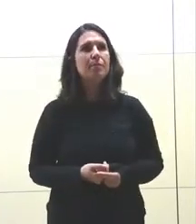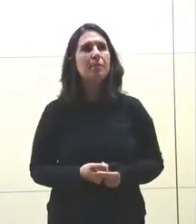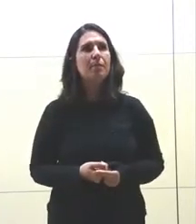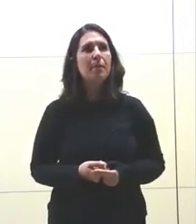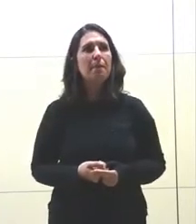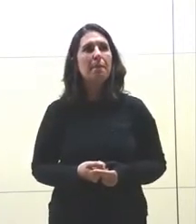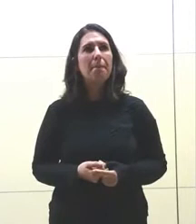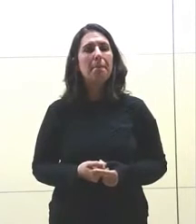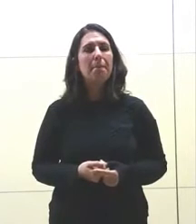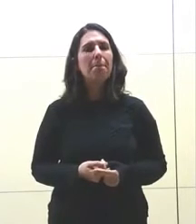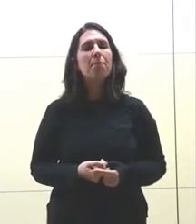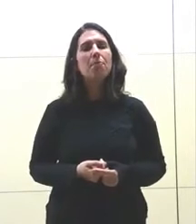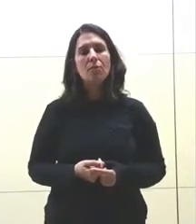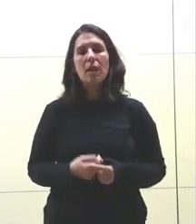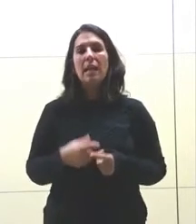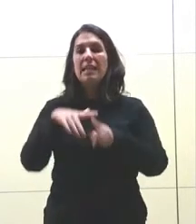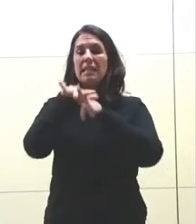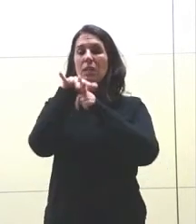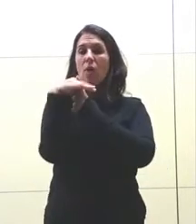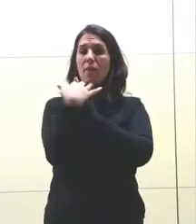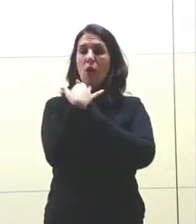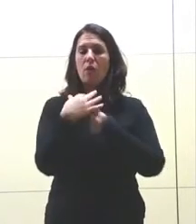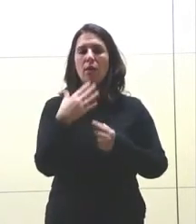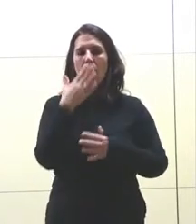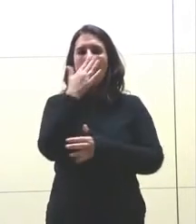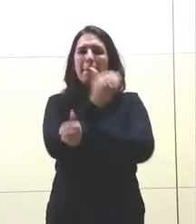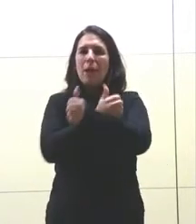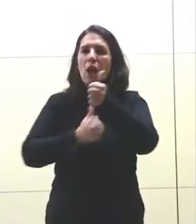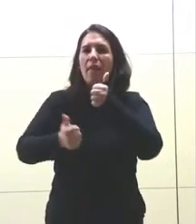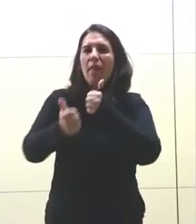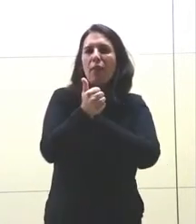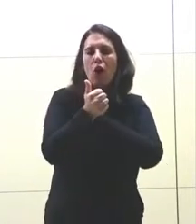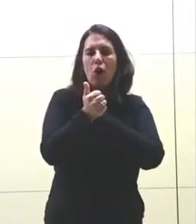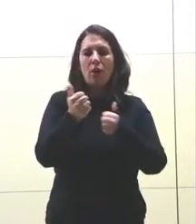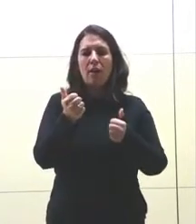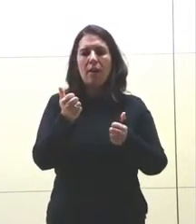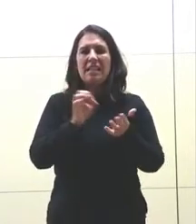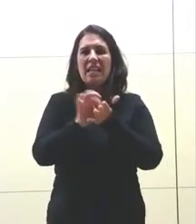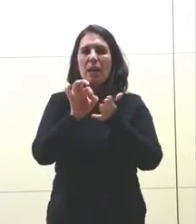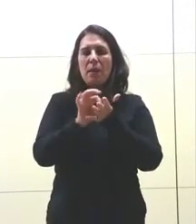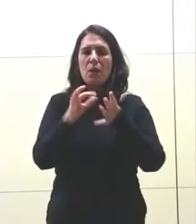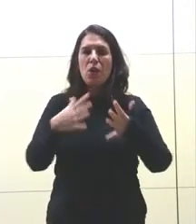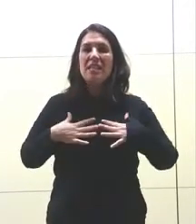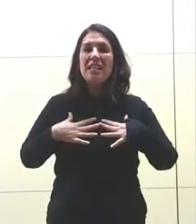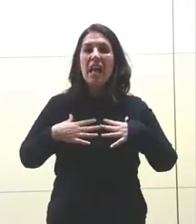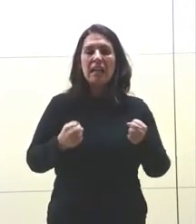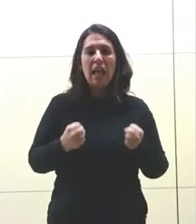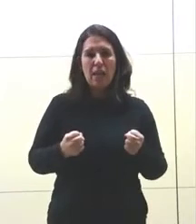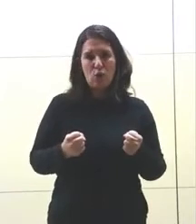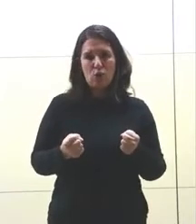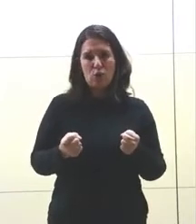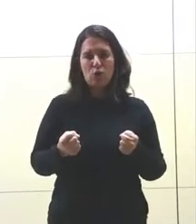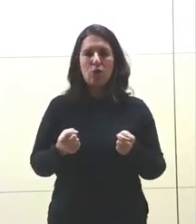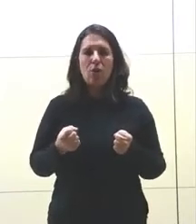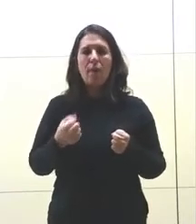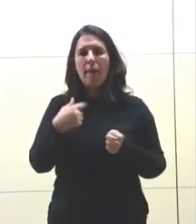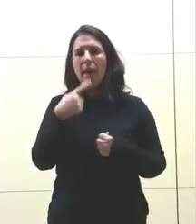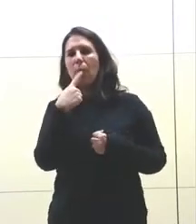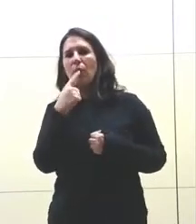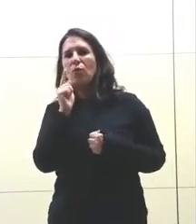Luego, hay que evitar situaciones de priorización o triaje de los servicios sanitarios. Esto es una cuestión muy